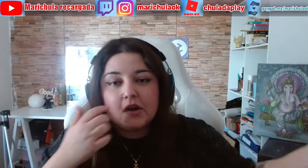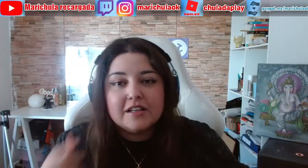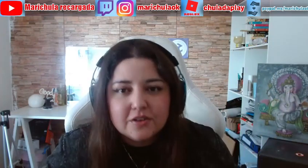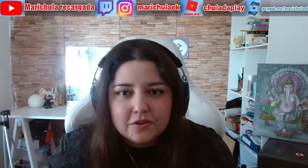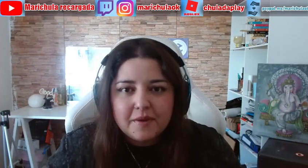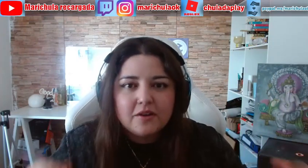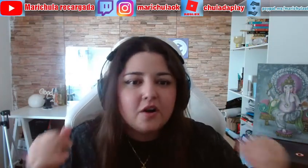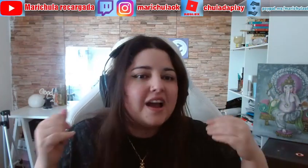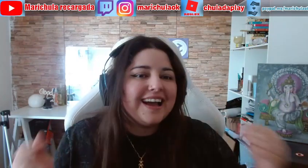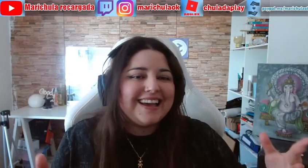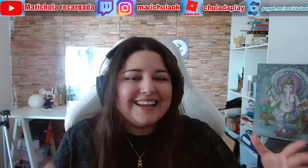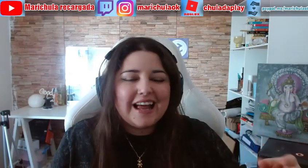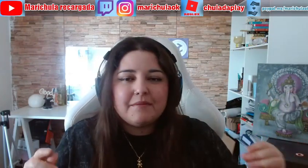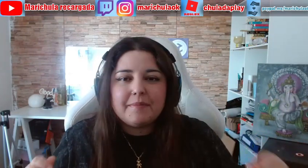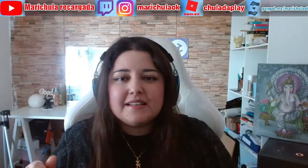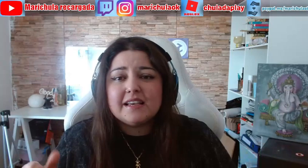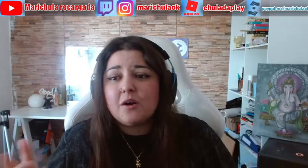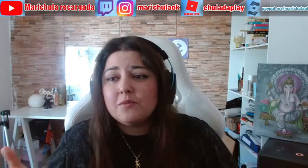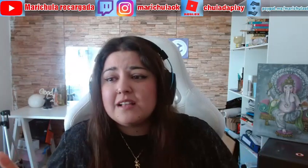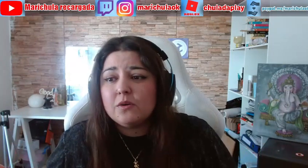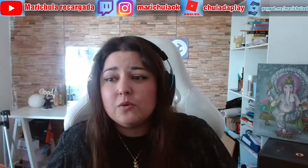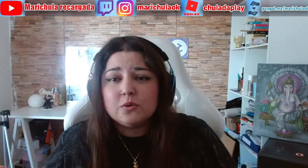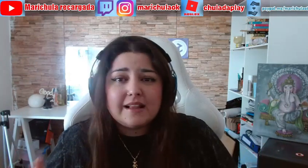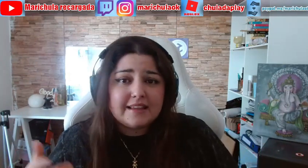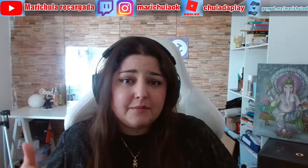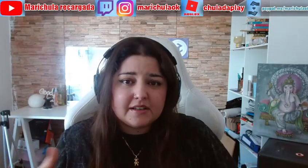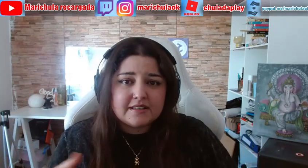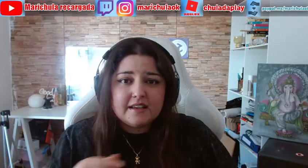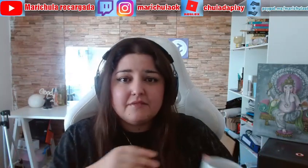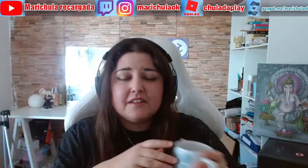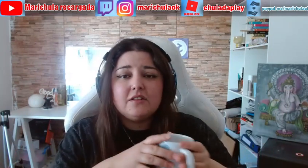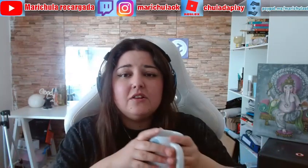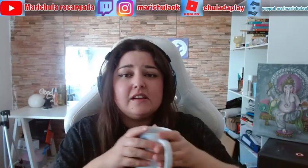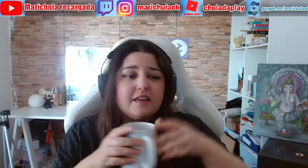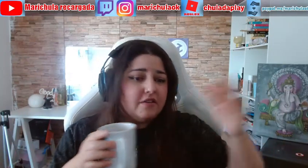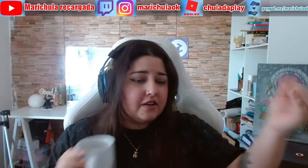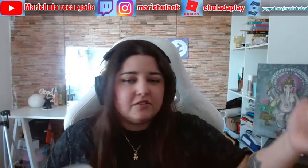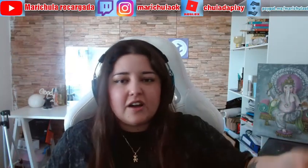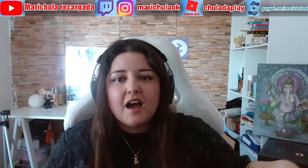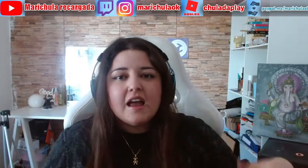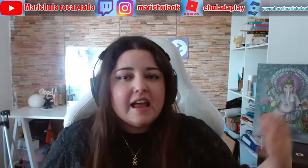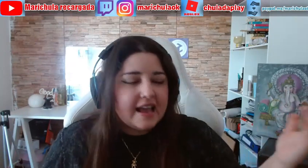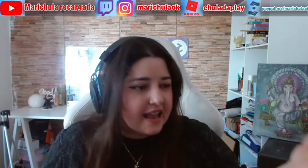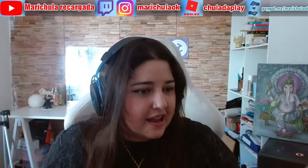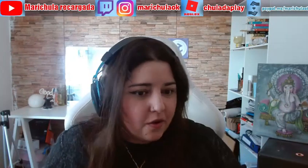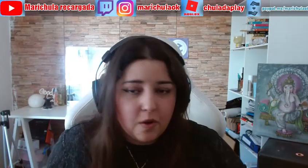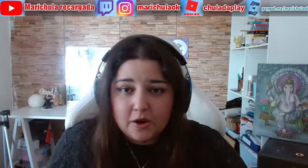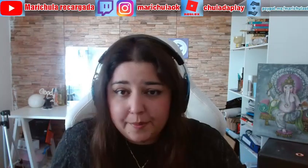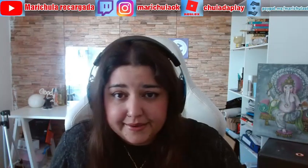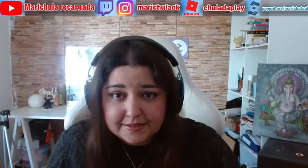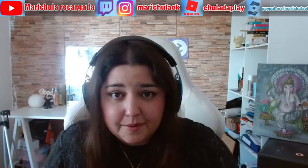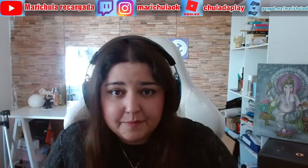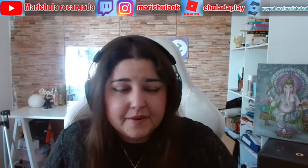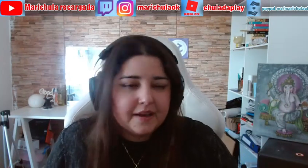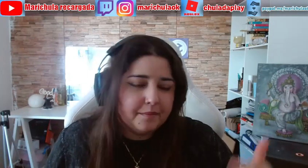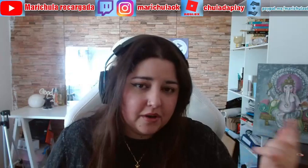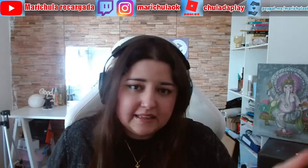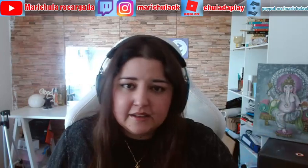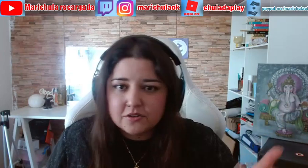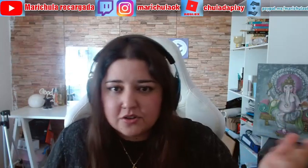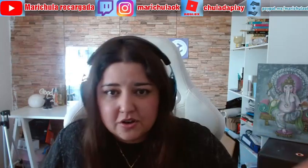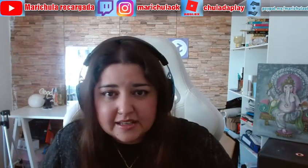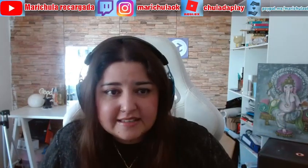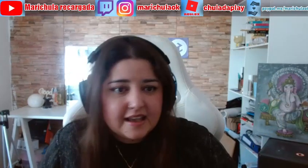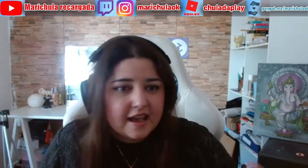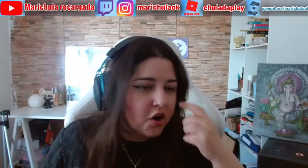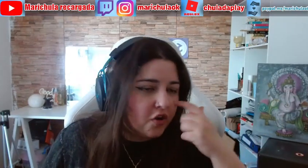hablando del Coliseo Romano, genial, me parece que como es algo cultural tenemos que seguir enfrentando a los gladiadores contra, o a los presos